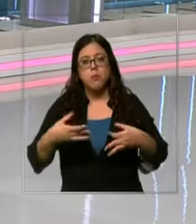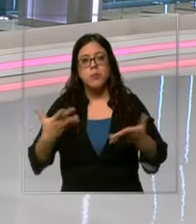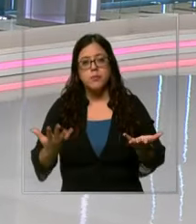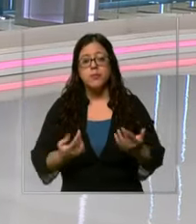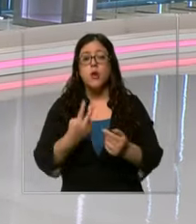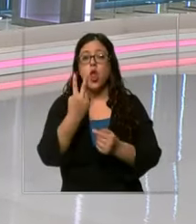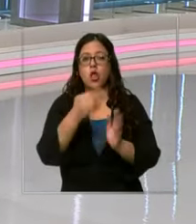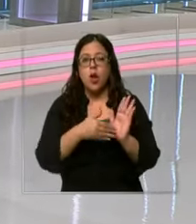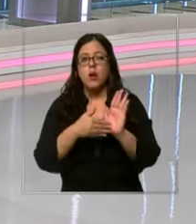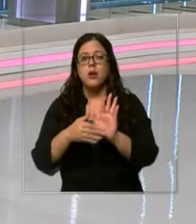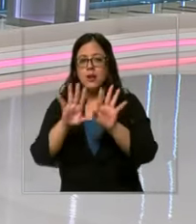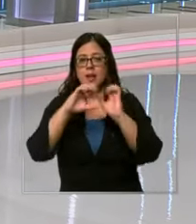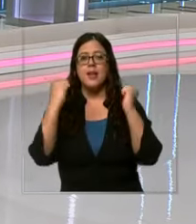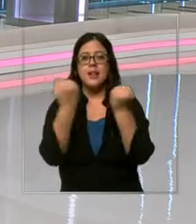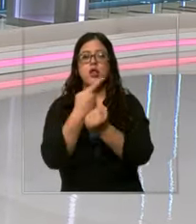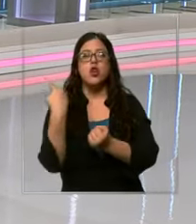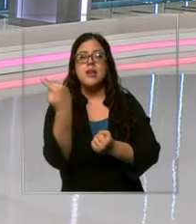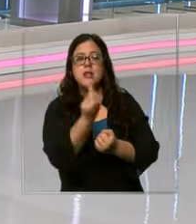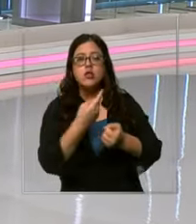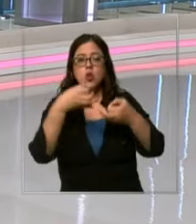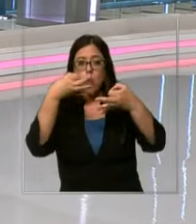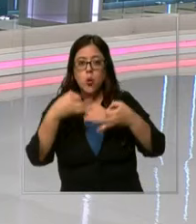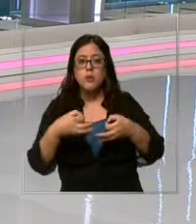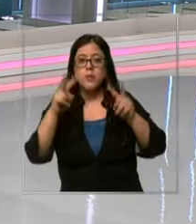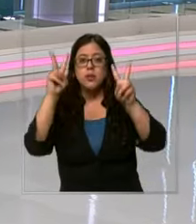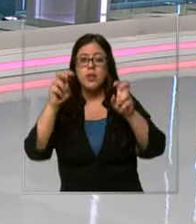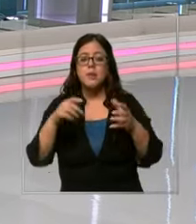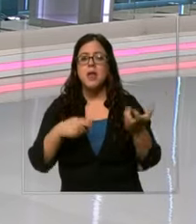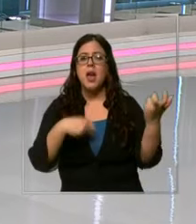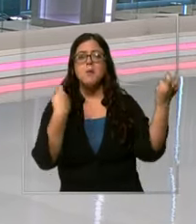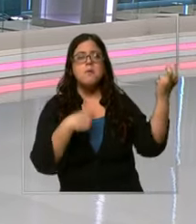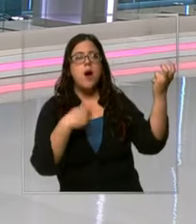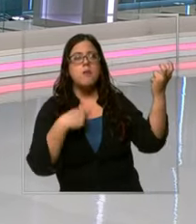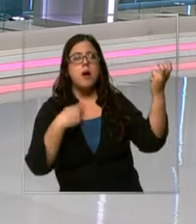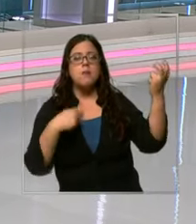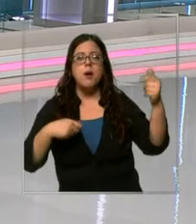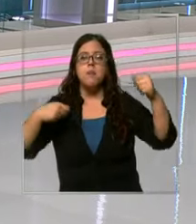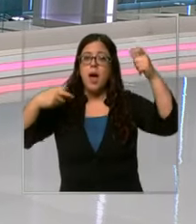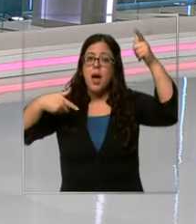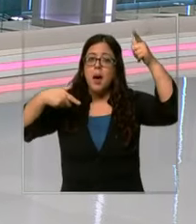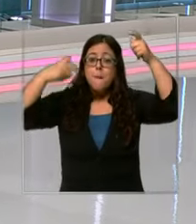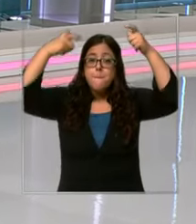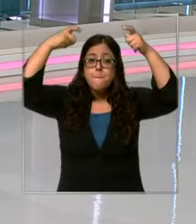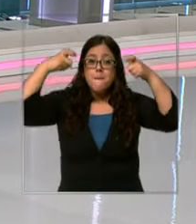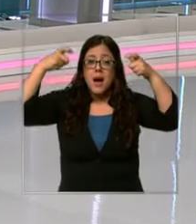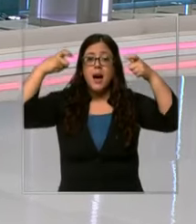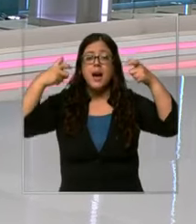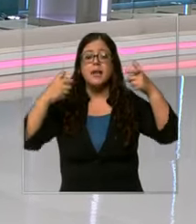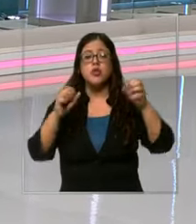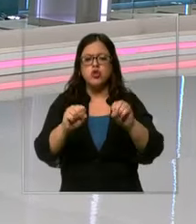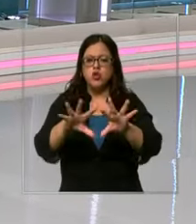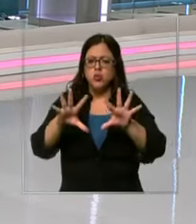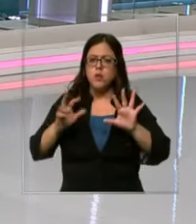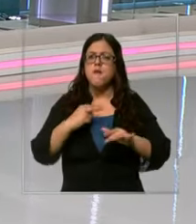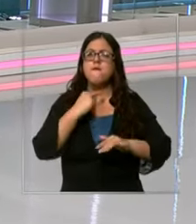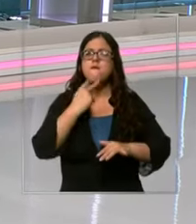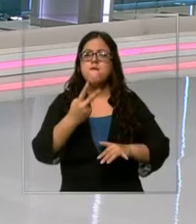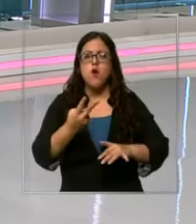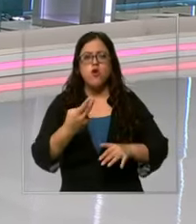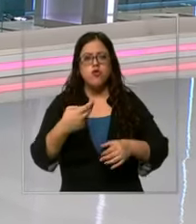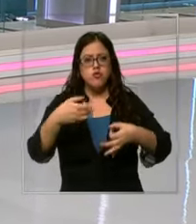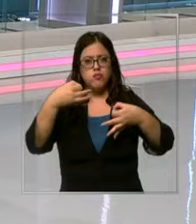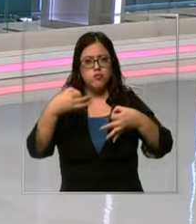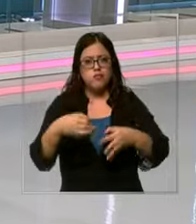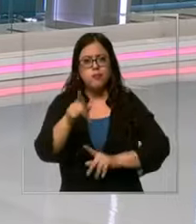Dos presentaciones en el Estadio Nacional, en un espectáculo que tuvo mariachis, sorpresas y una voz también muy recuperada para deleite de